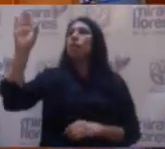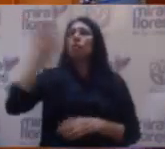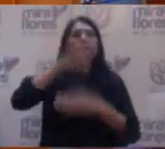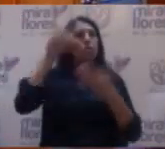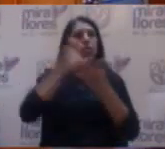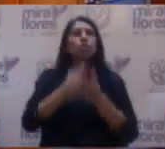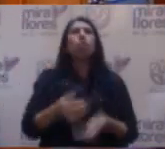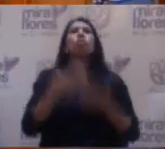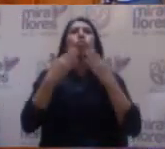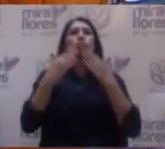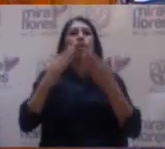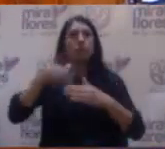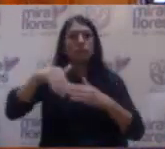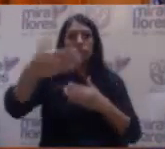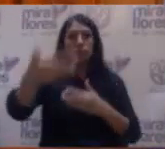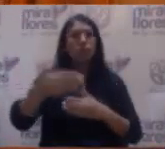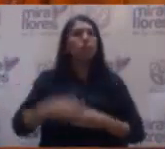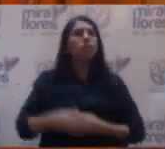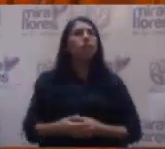unanimidad. Muchas gracias. Siguiente punto, por favor.